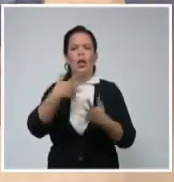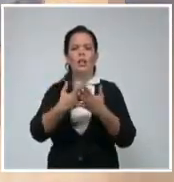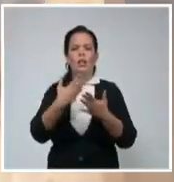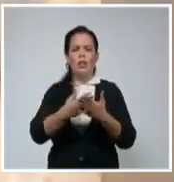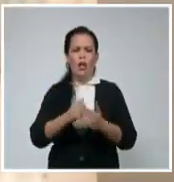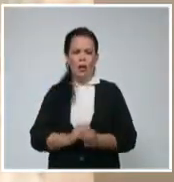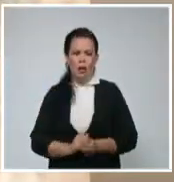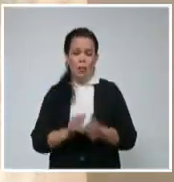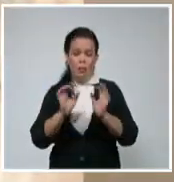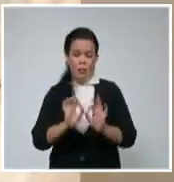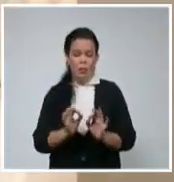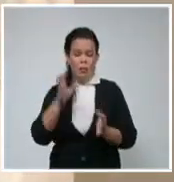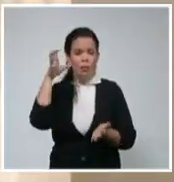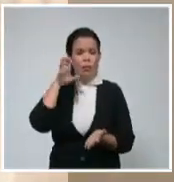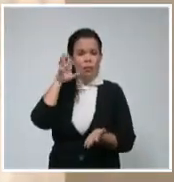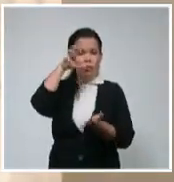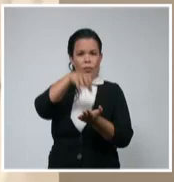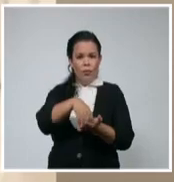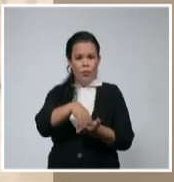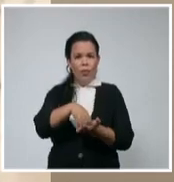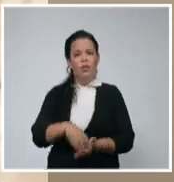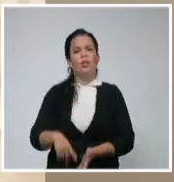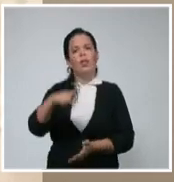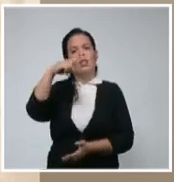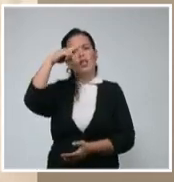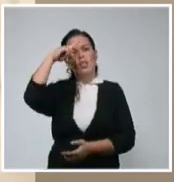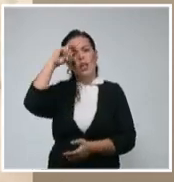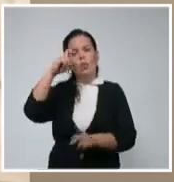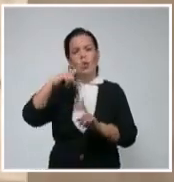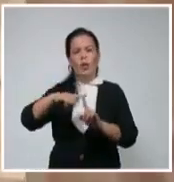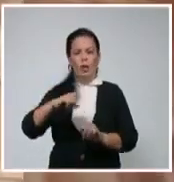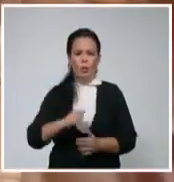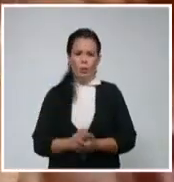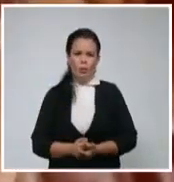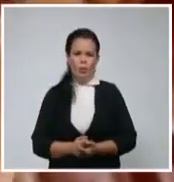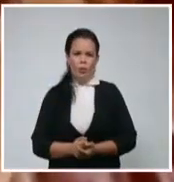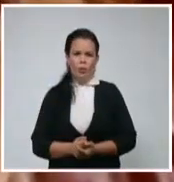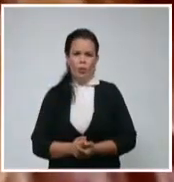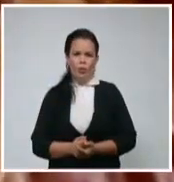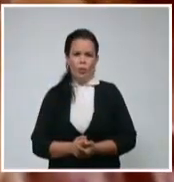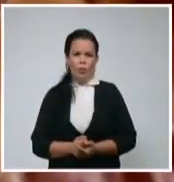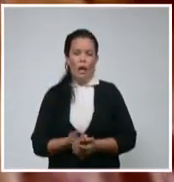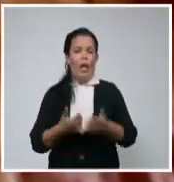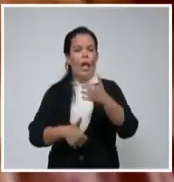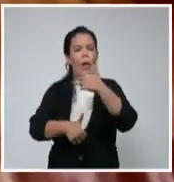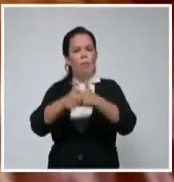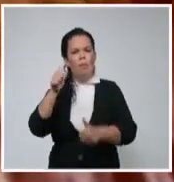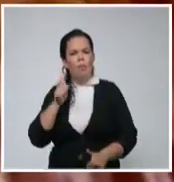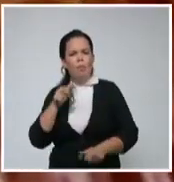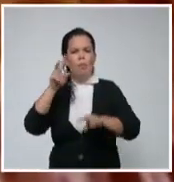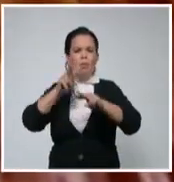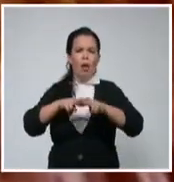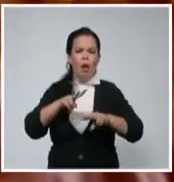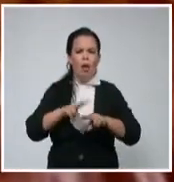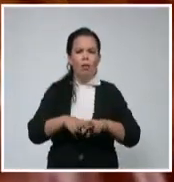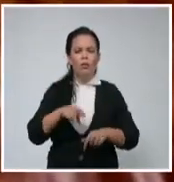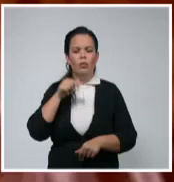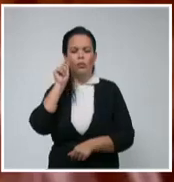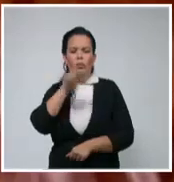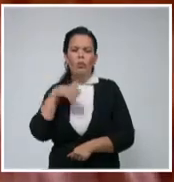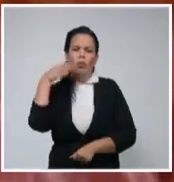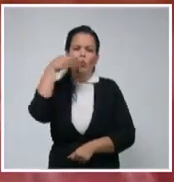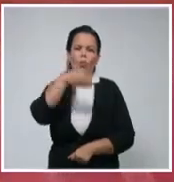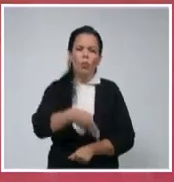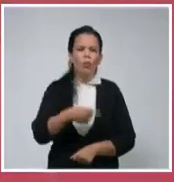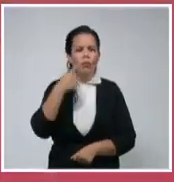Tánamo. Pero esa niña que quería contar historias de vida al regresar a La Habana encontró muchas de ellas, incluso algunas muy